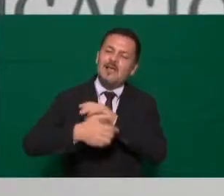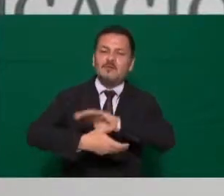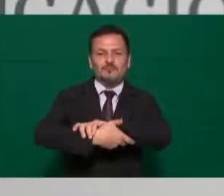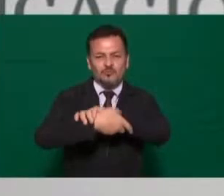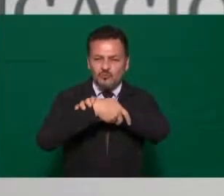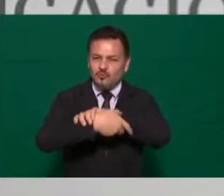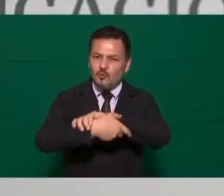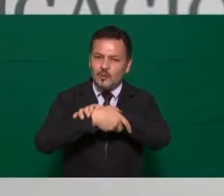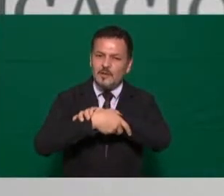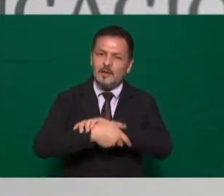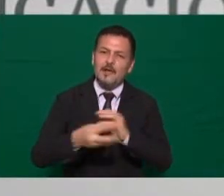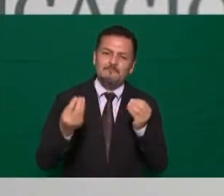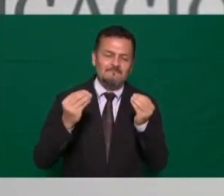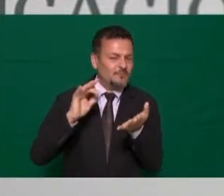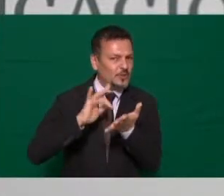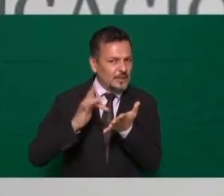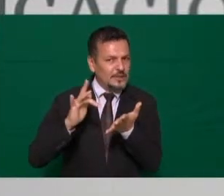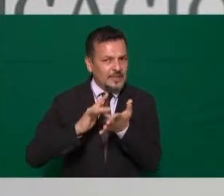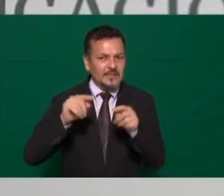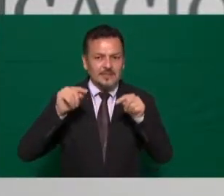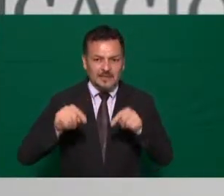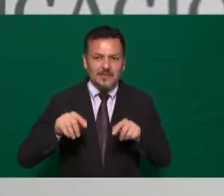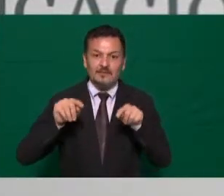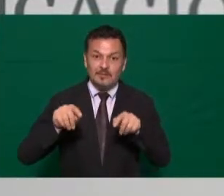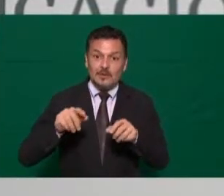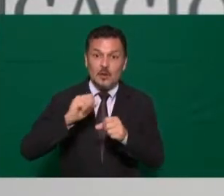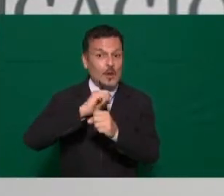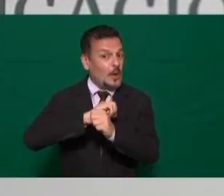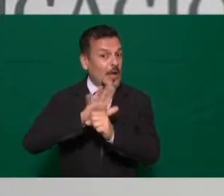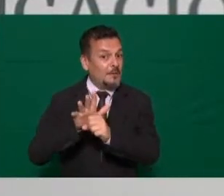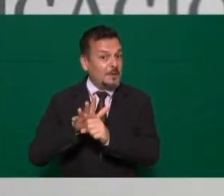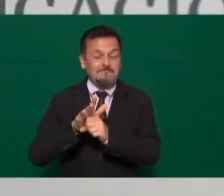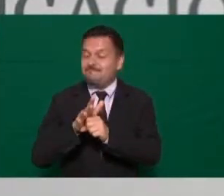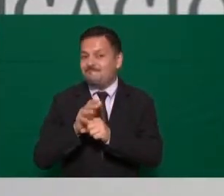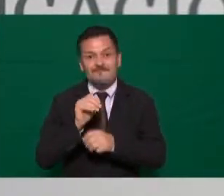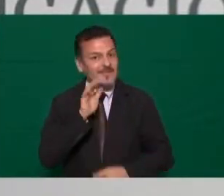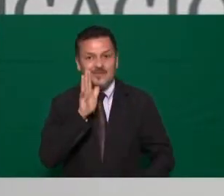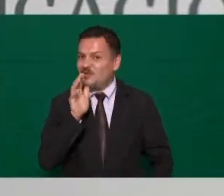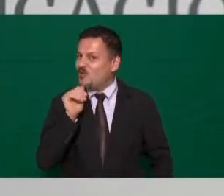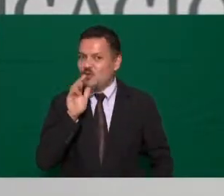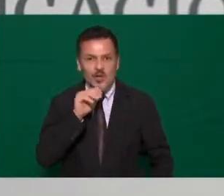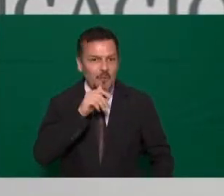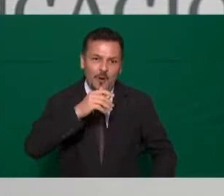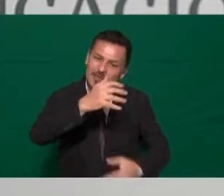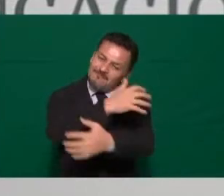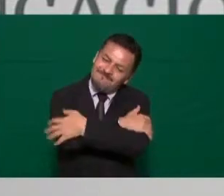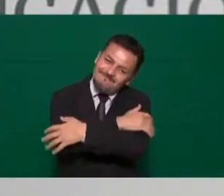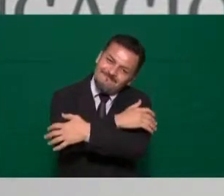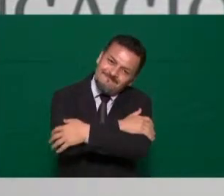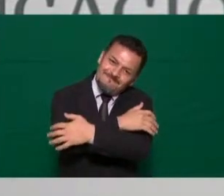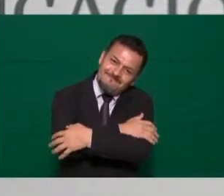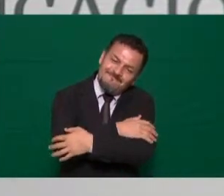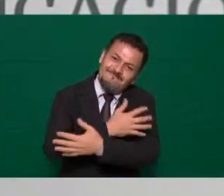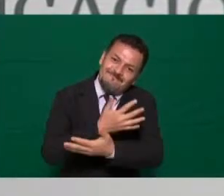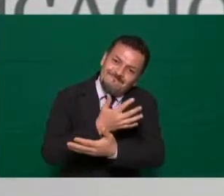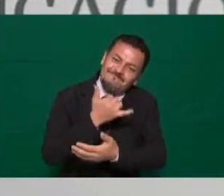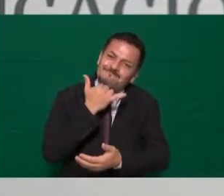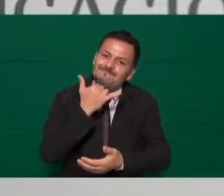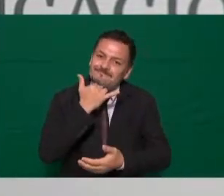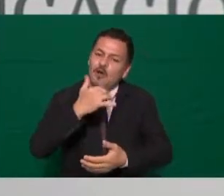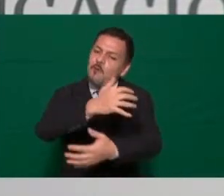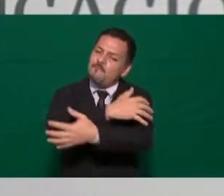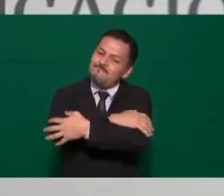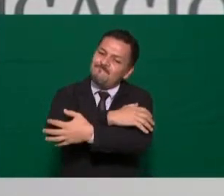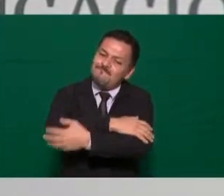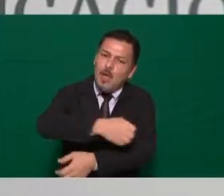solidaridad. Por la pandemia no podemos estrechar las manos,